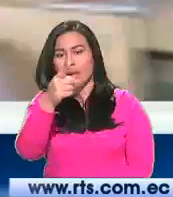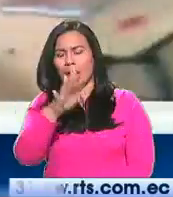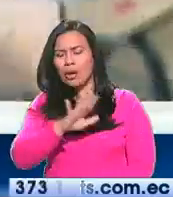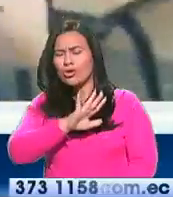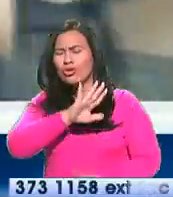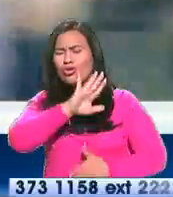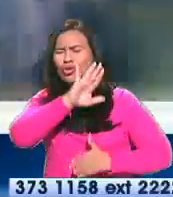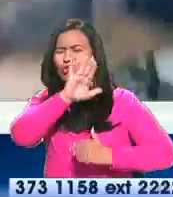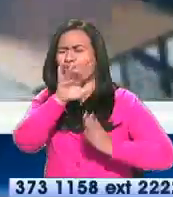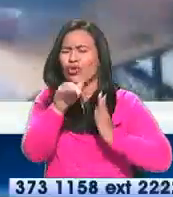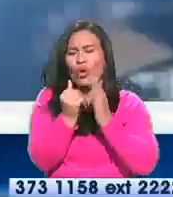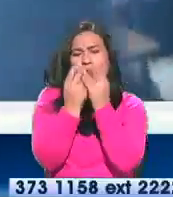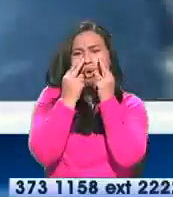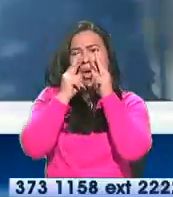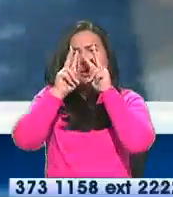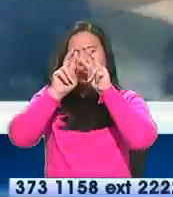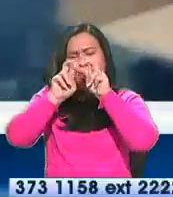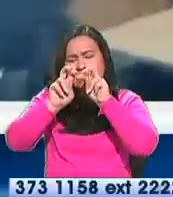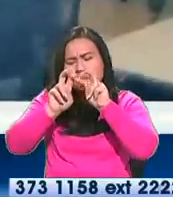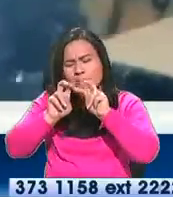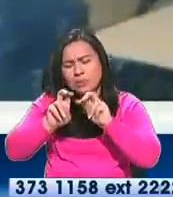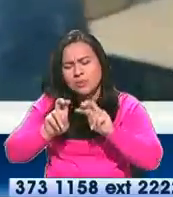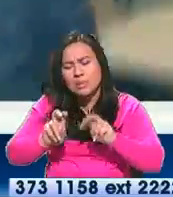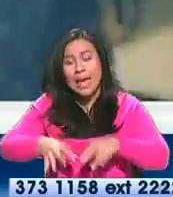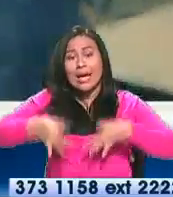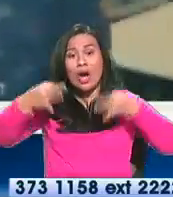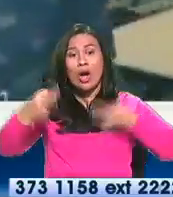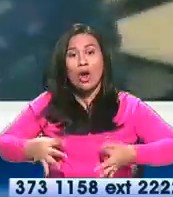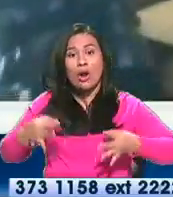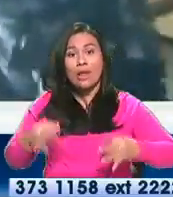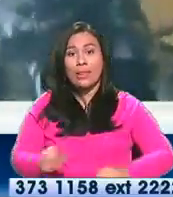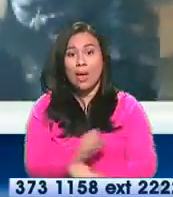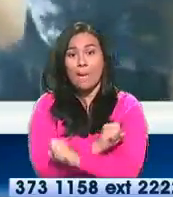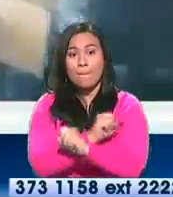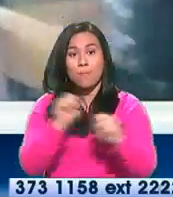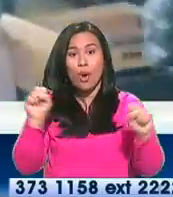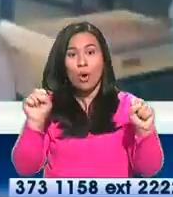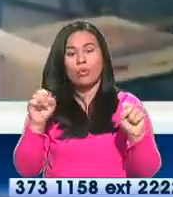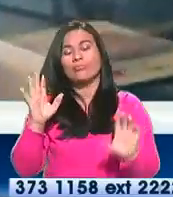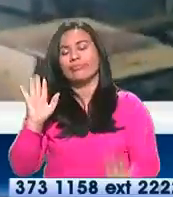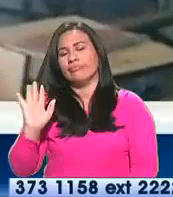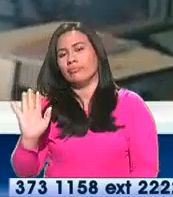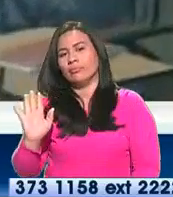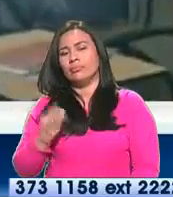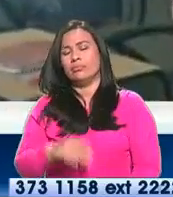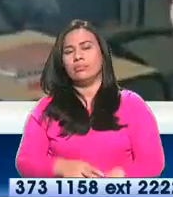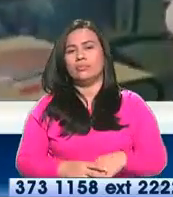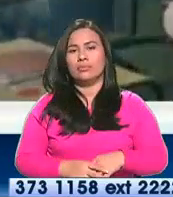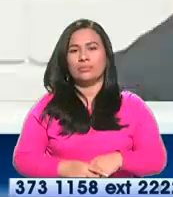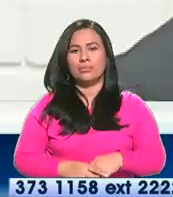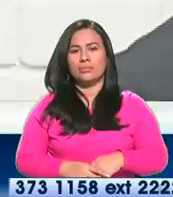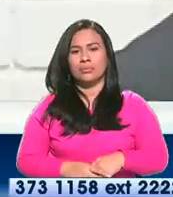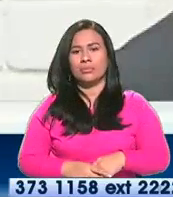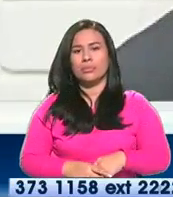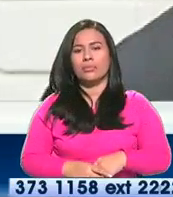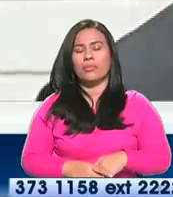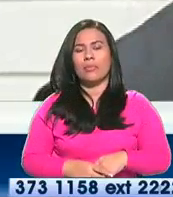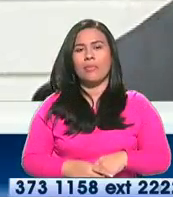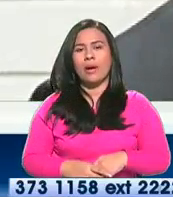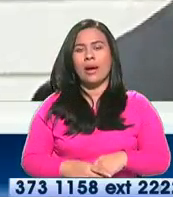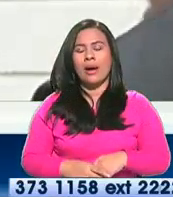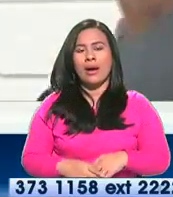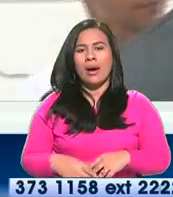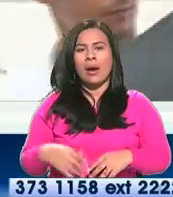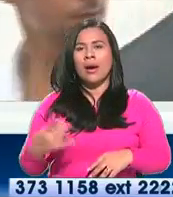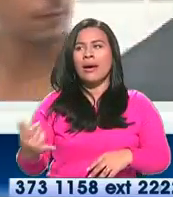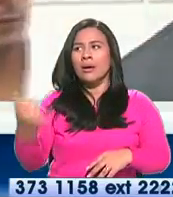respectiva revisión a fin de establecer si realmente se trataba de una bomba, como decían en la llamada. Como tenemos conocimiento,